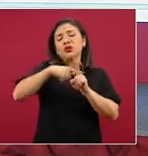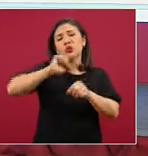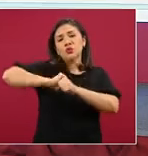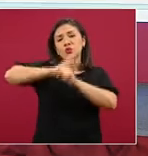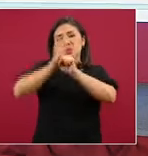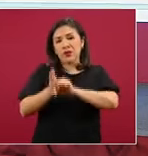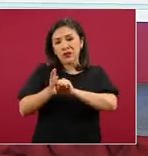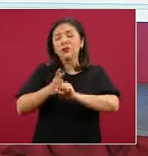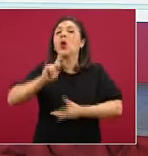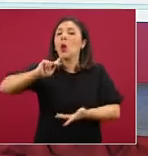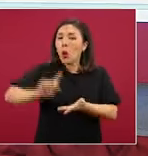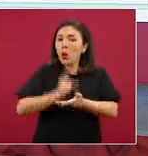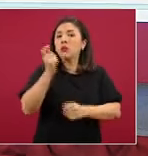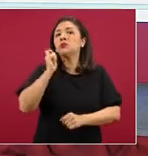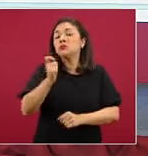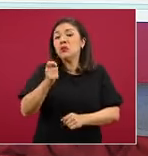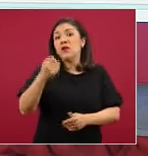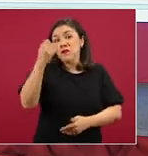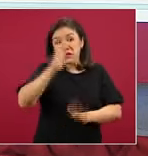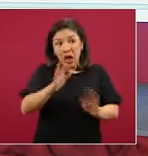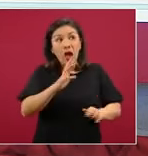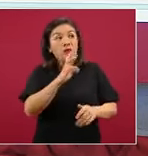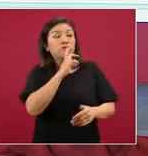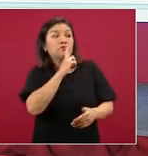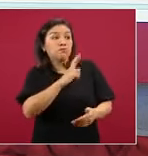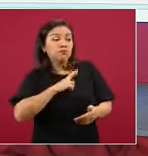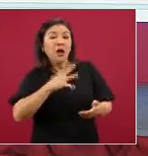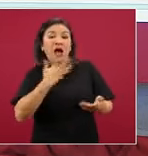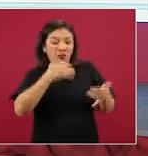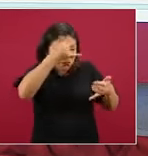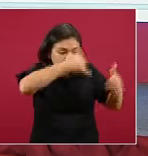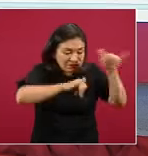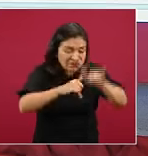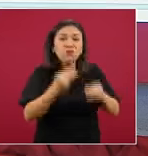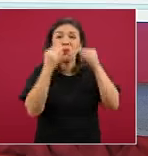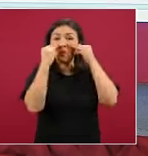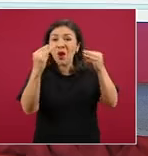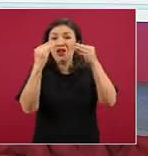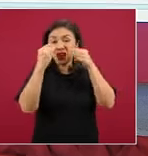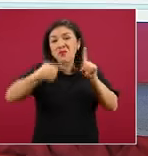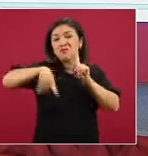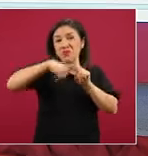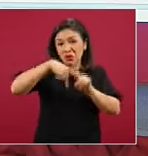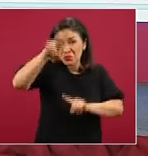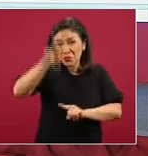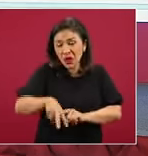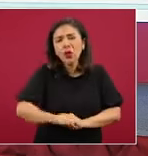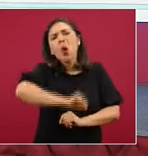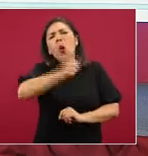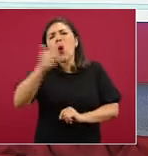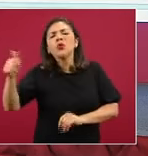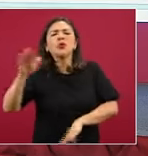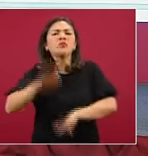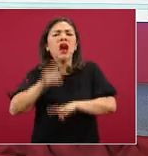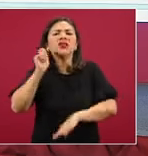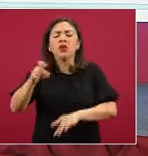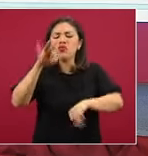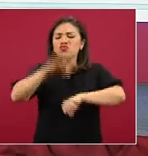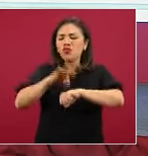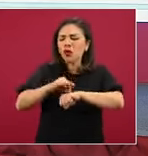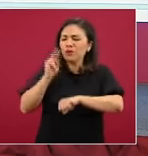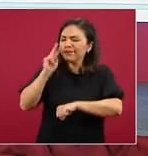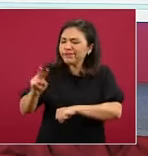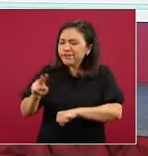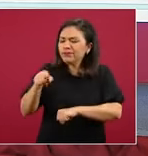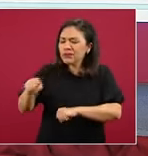SARS-CoV-2, otra vez ya sea por confirmación directa, la gran mayoría de las muestras biológicas, pero también por dictaminación o